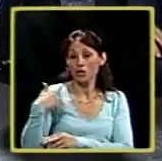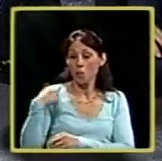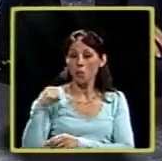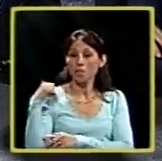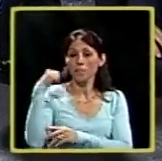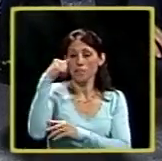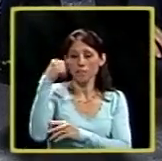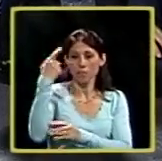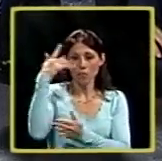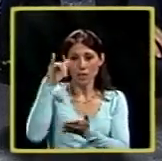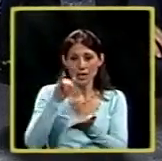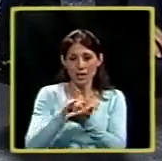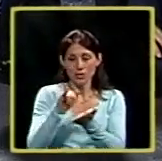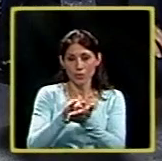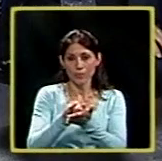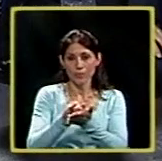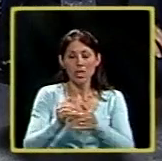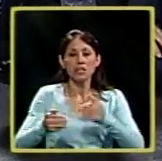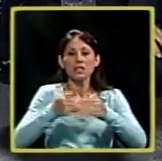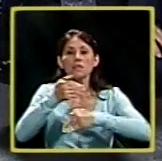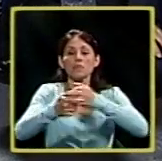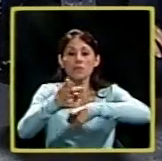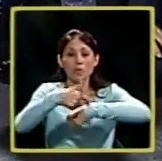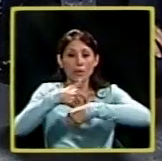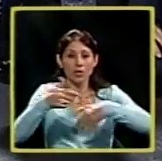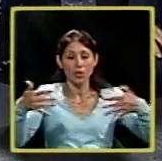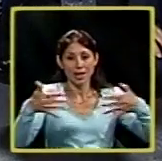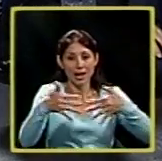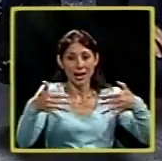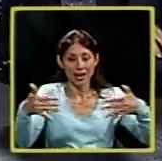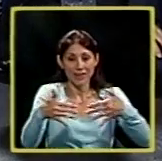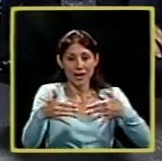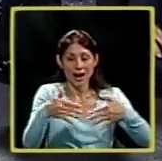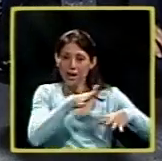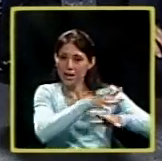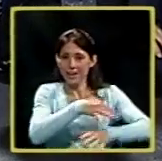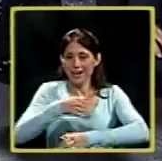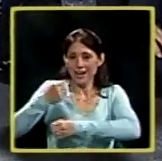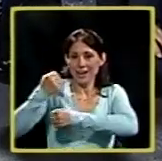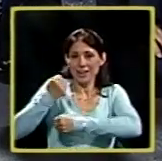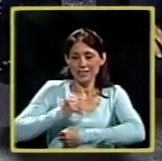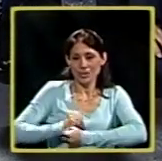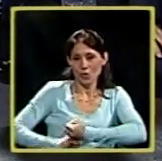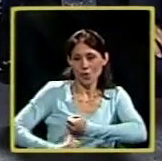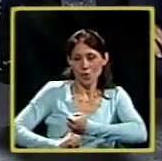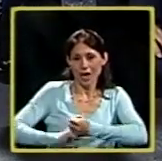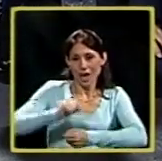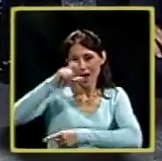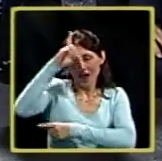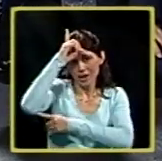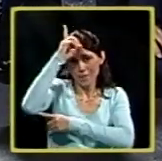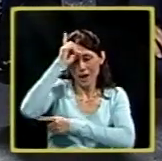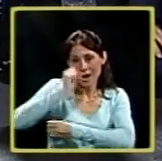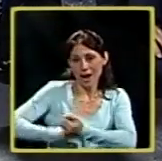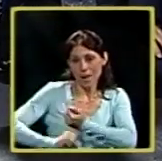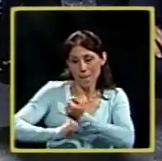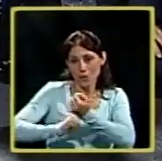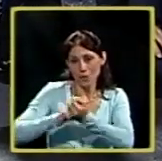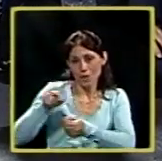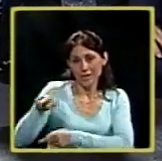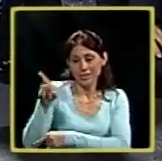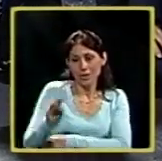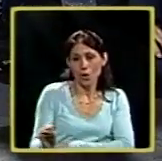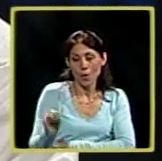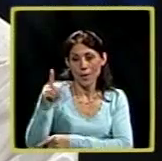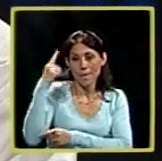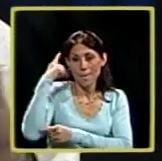cohetería. Cuando vino la guerra, el ejército alemán le dio apoyo a von Braun para desarrollar esto como un